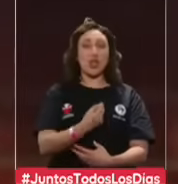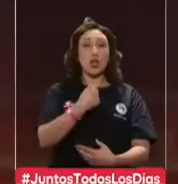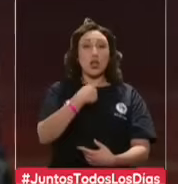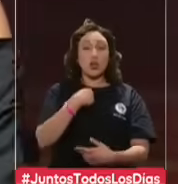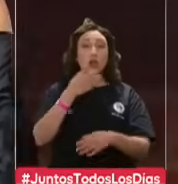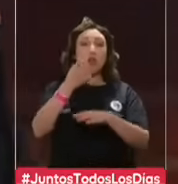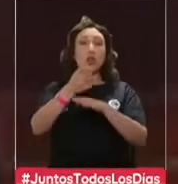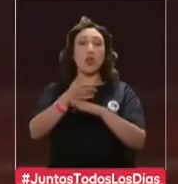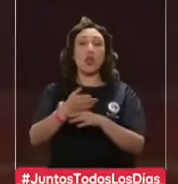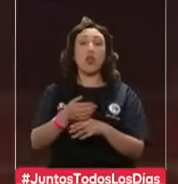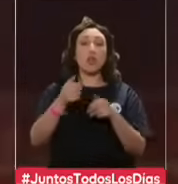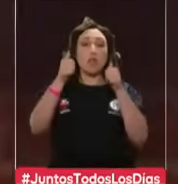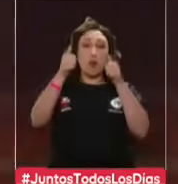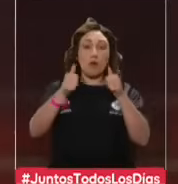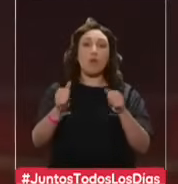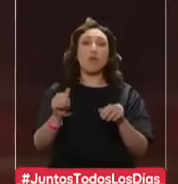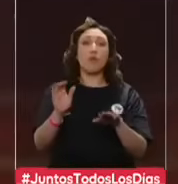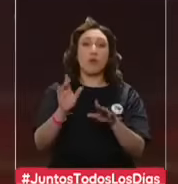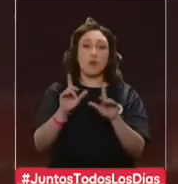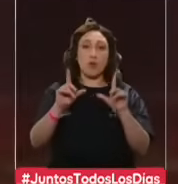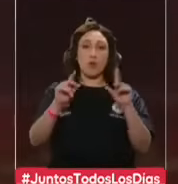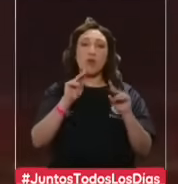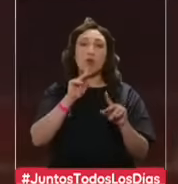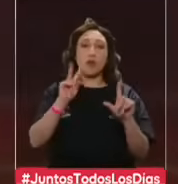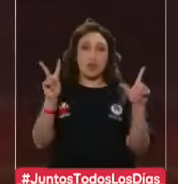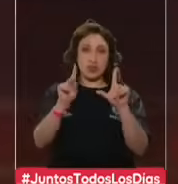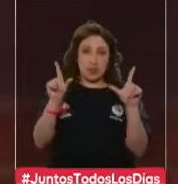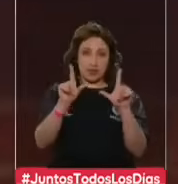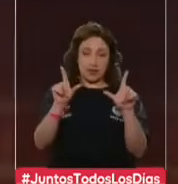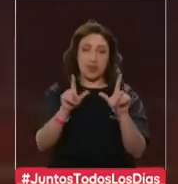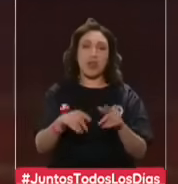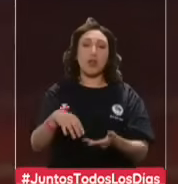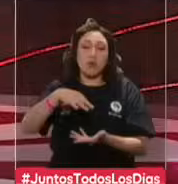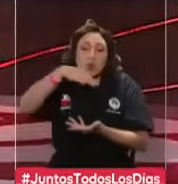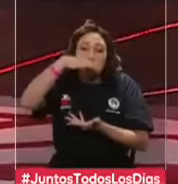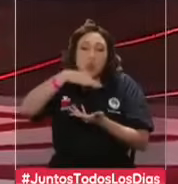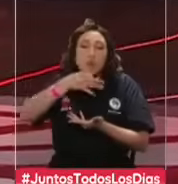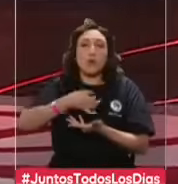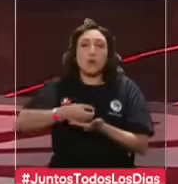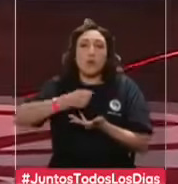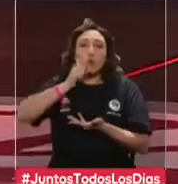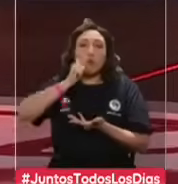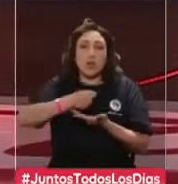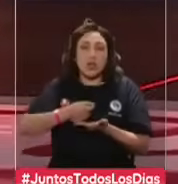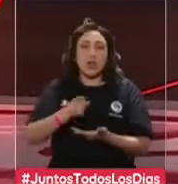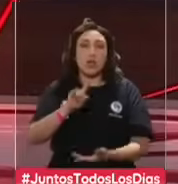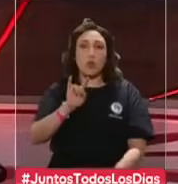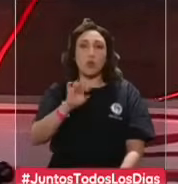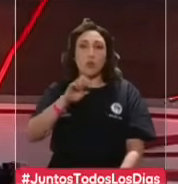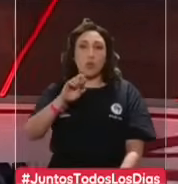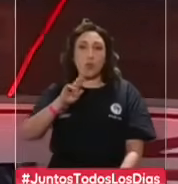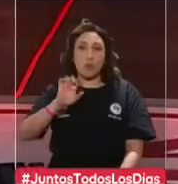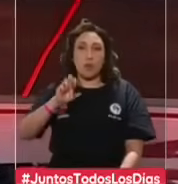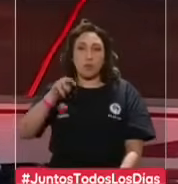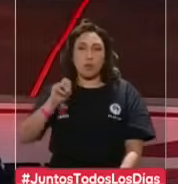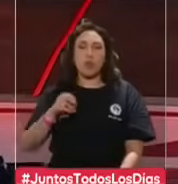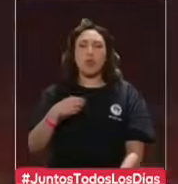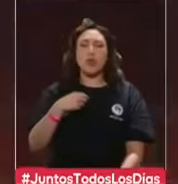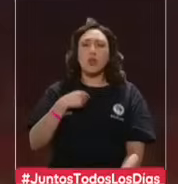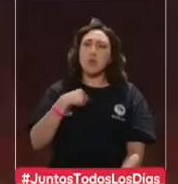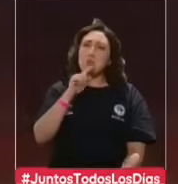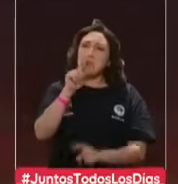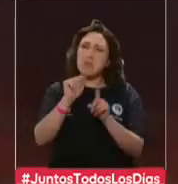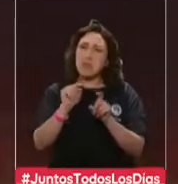Estuve en el comercial de Supremo muy feliz porque me habían convocado. De hecho, ellos me invitaron y yo les pregunté como, oye, ¿por qué habían pensado